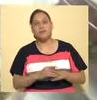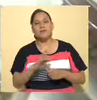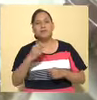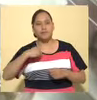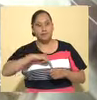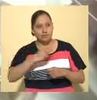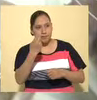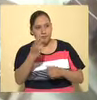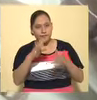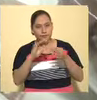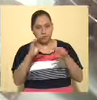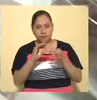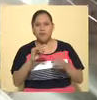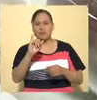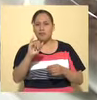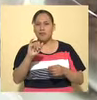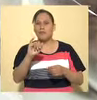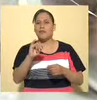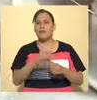no?